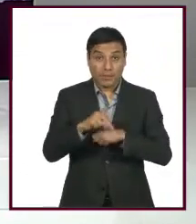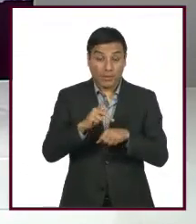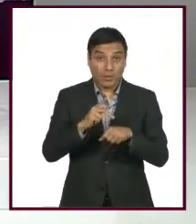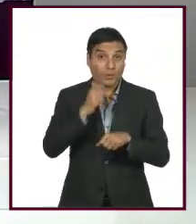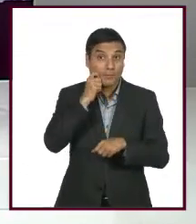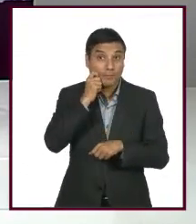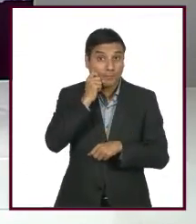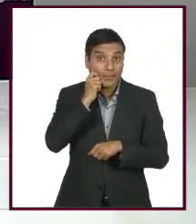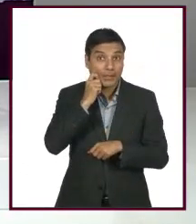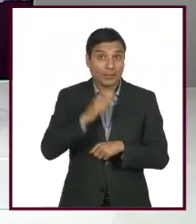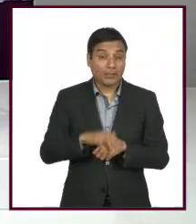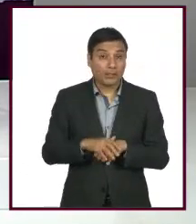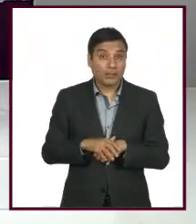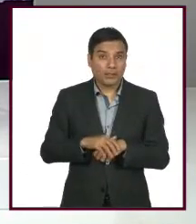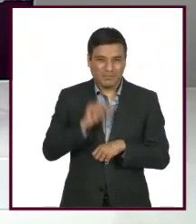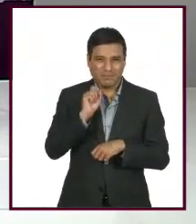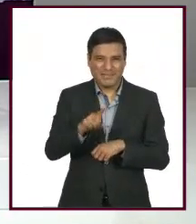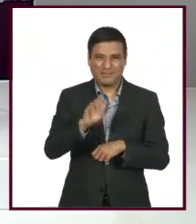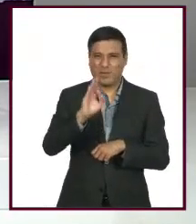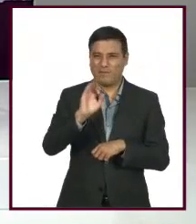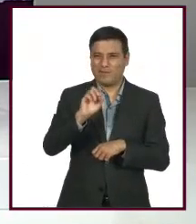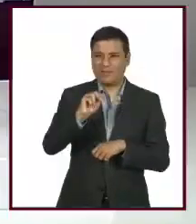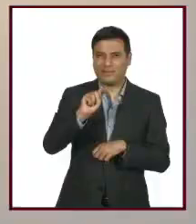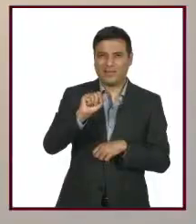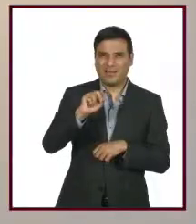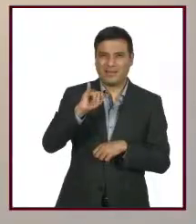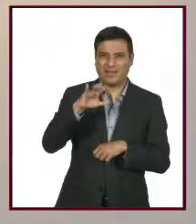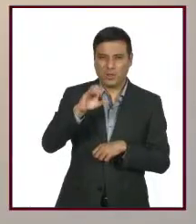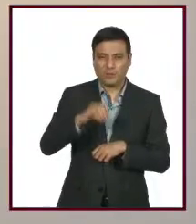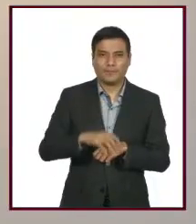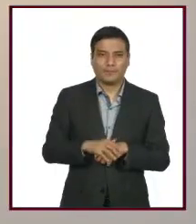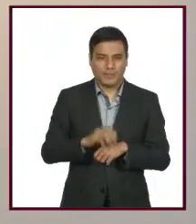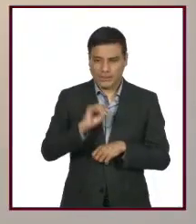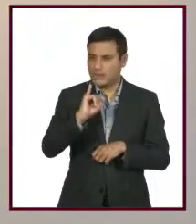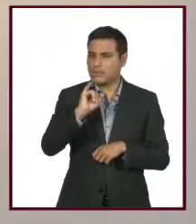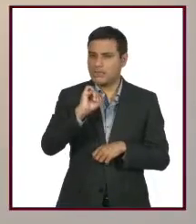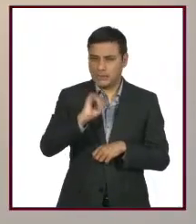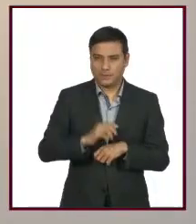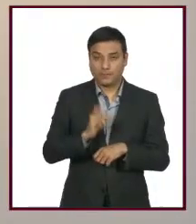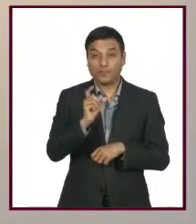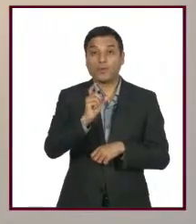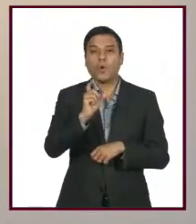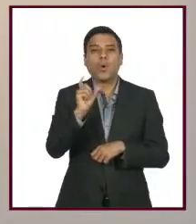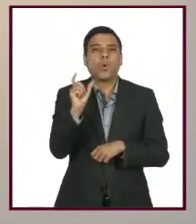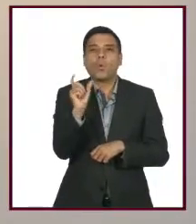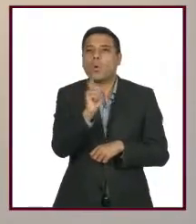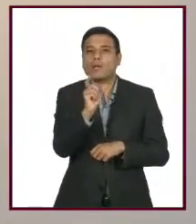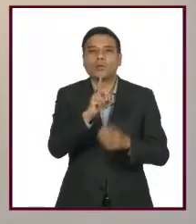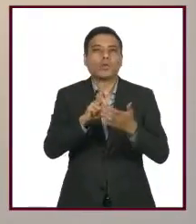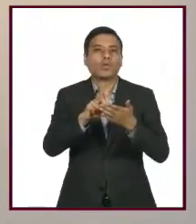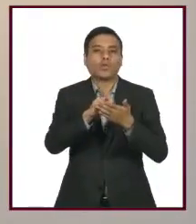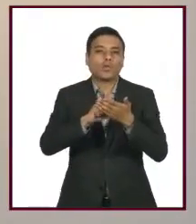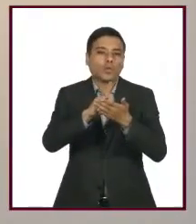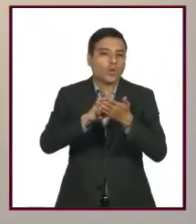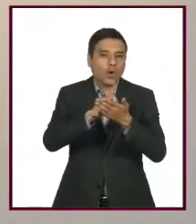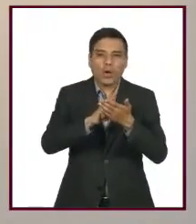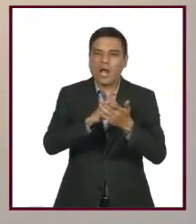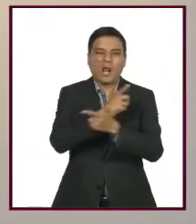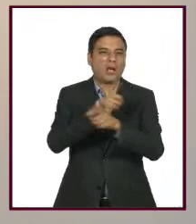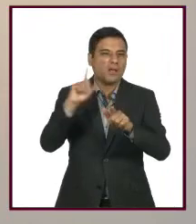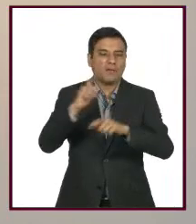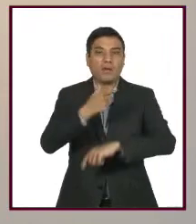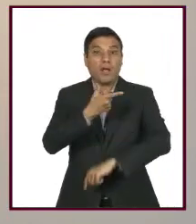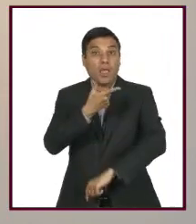el fentanilo, daño en el tejido? Sí, claro. Al inyectarse cualquier sustancia, pues puede provocar